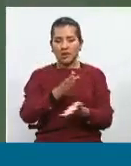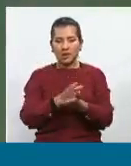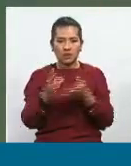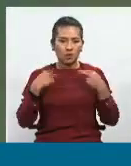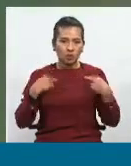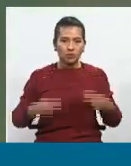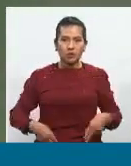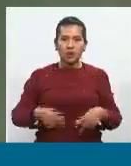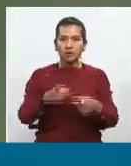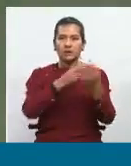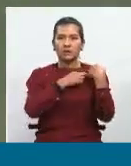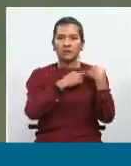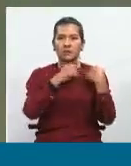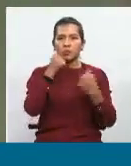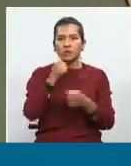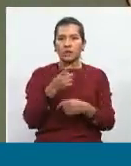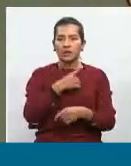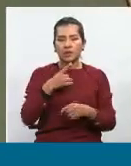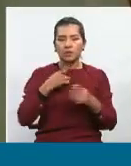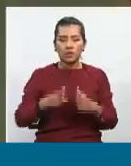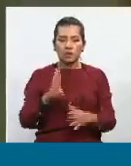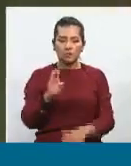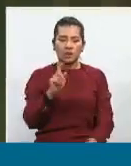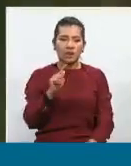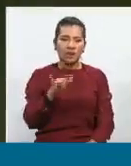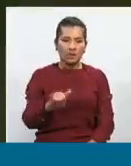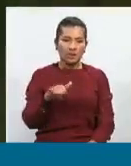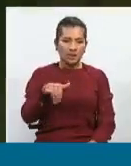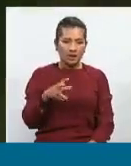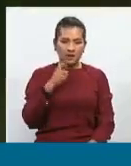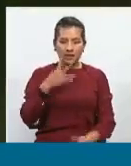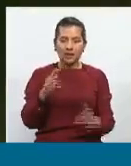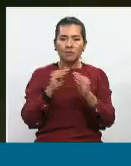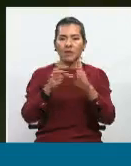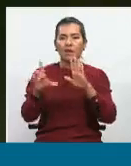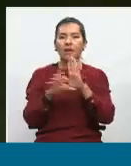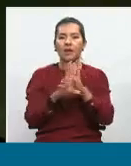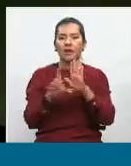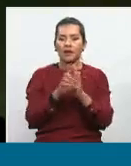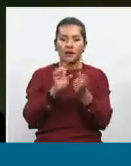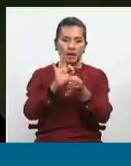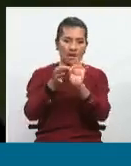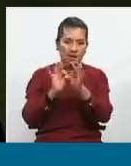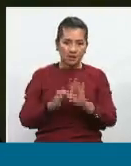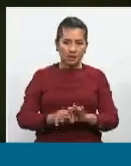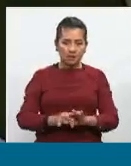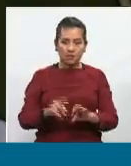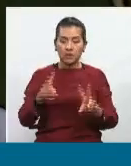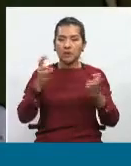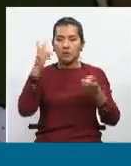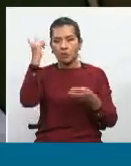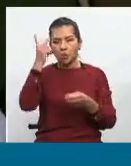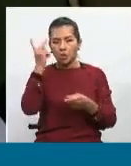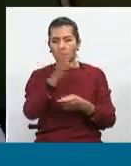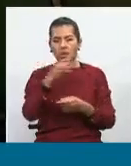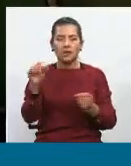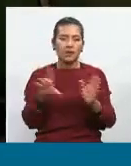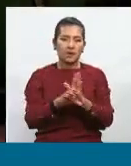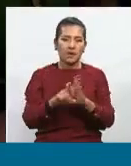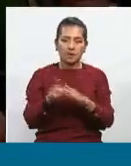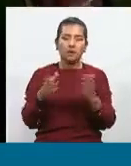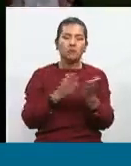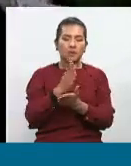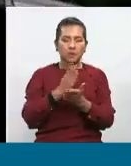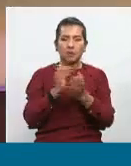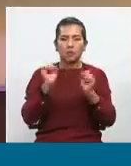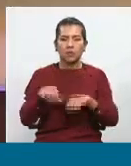la diputada Betty Yañíquez, la Ley de Reparación Integral. Dos normas necesarias, política y ley, que nos va a permitir generar